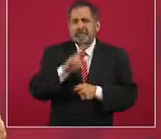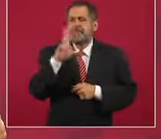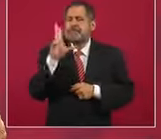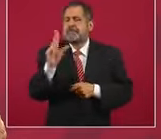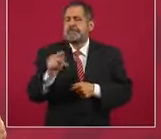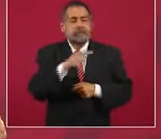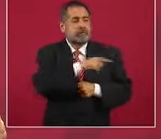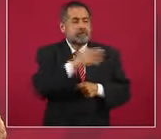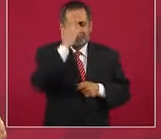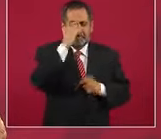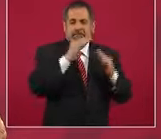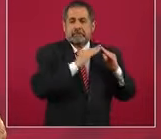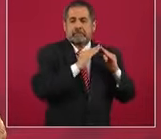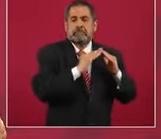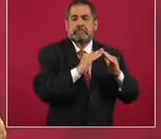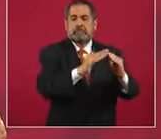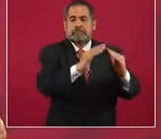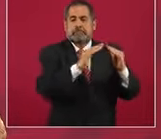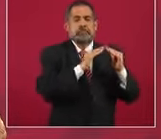a fuerza,